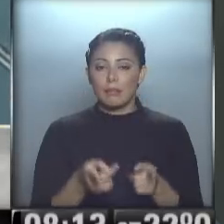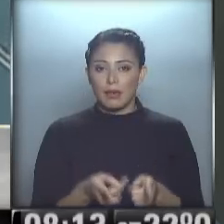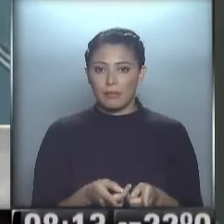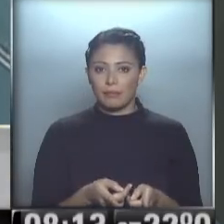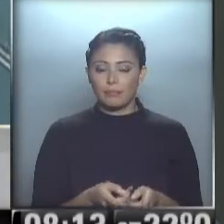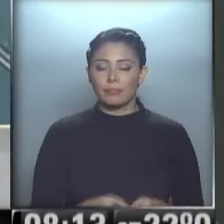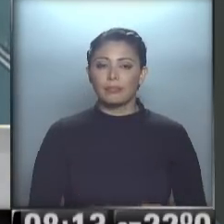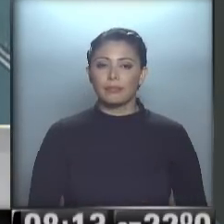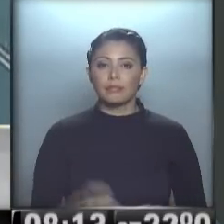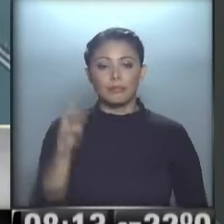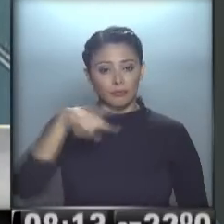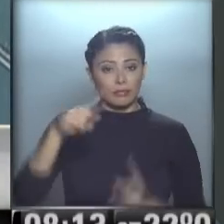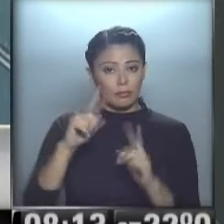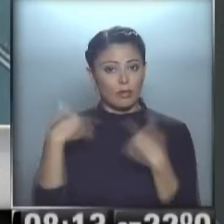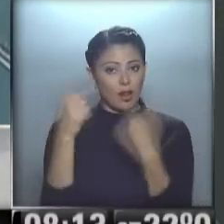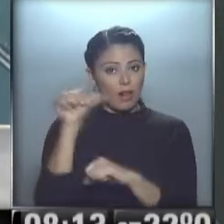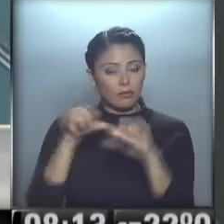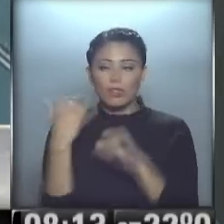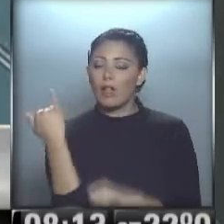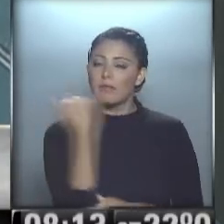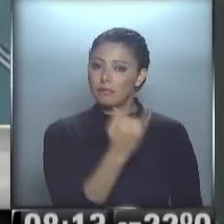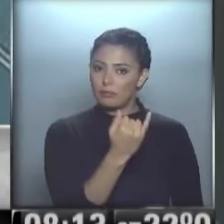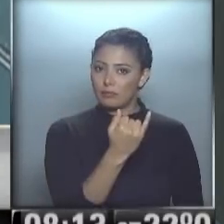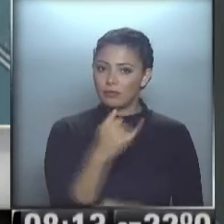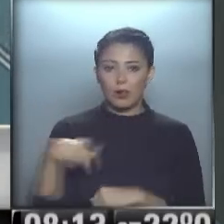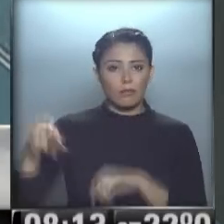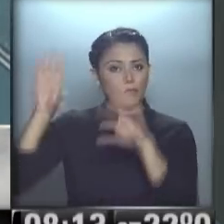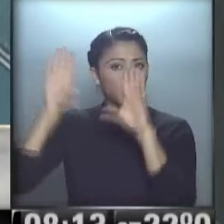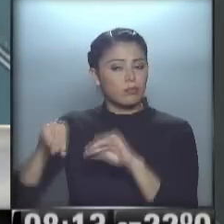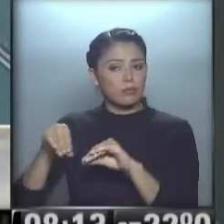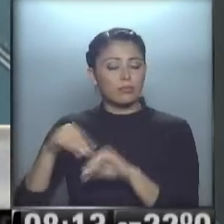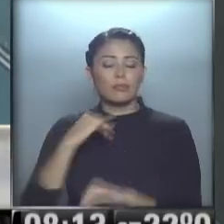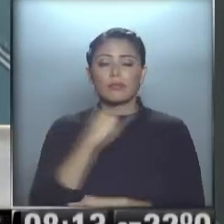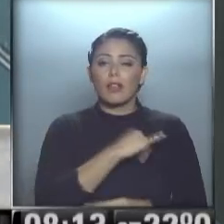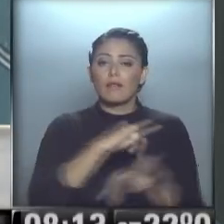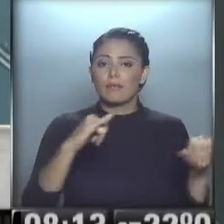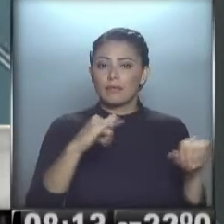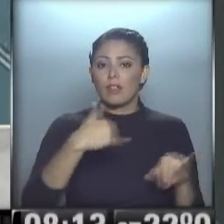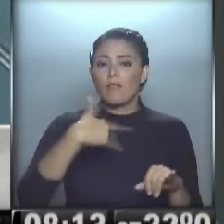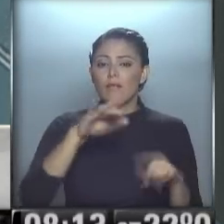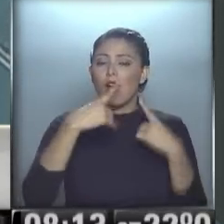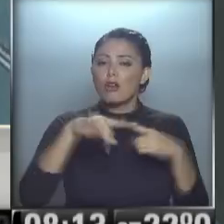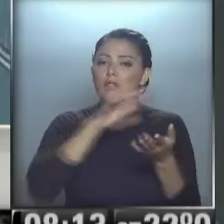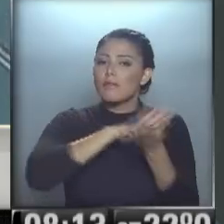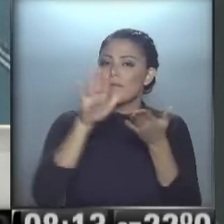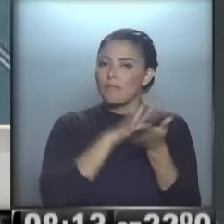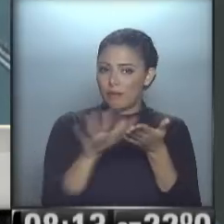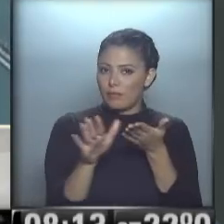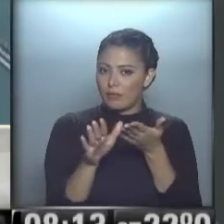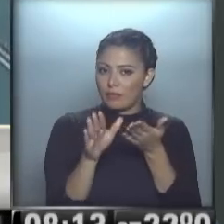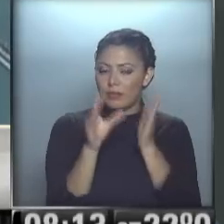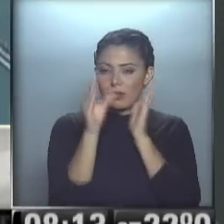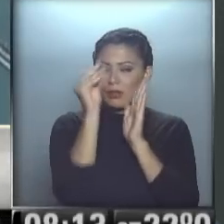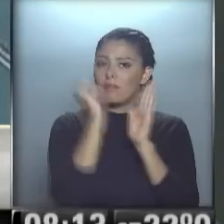eh ellos este plantearon unilateralmente la provisión de una canasta de